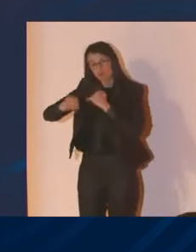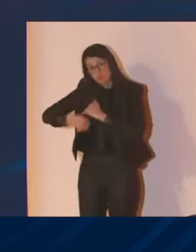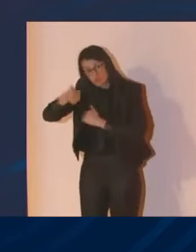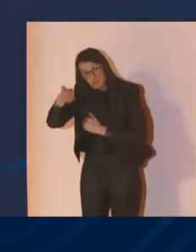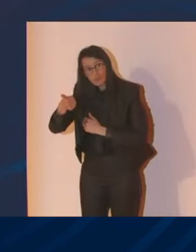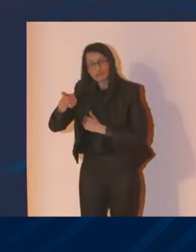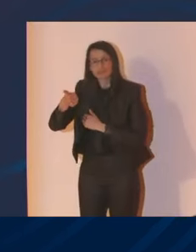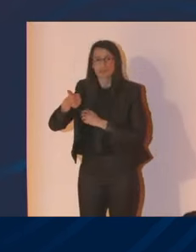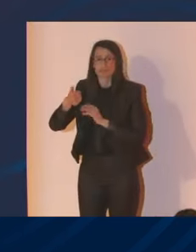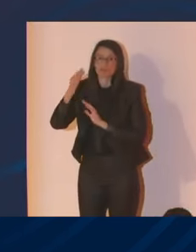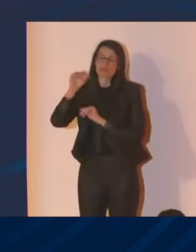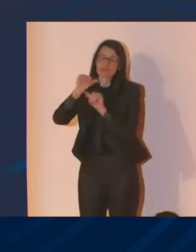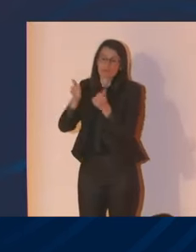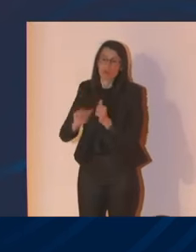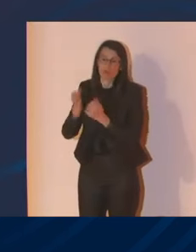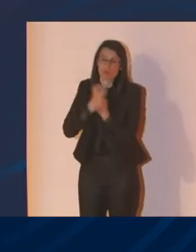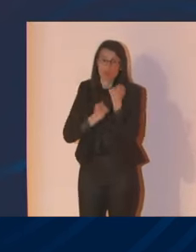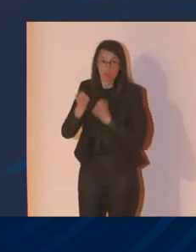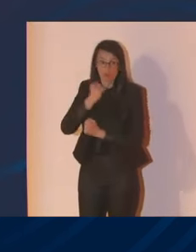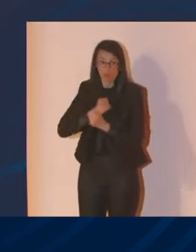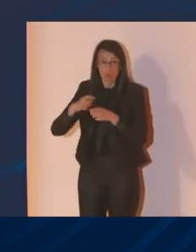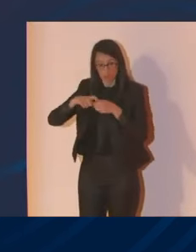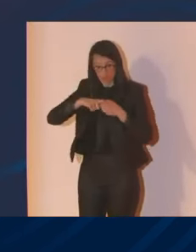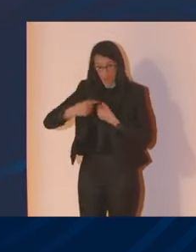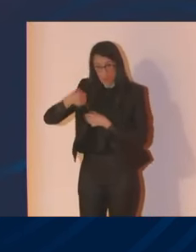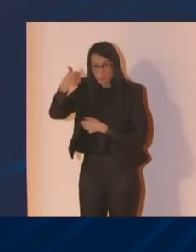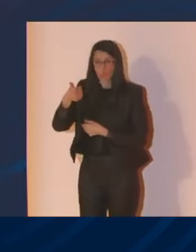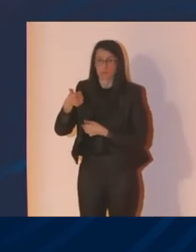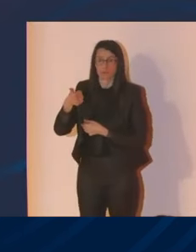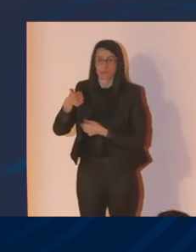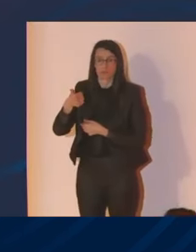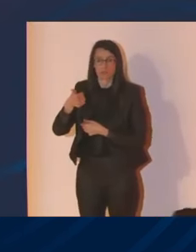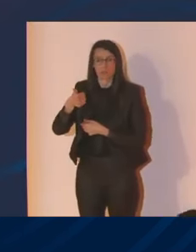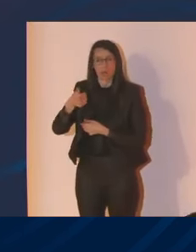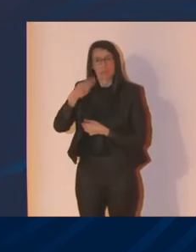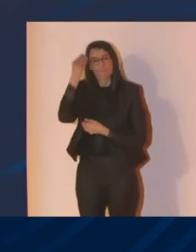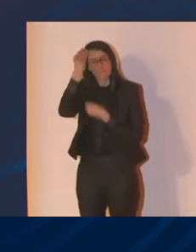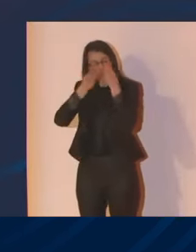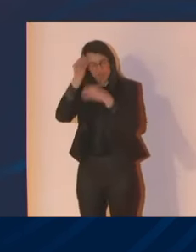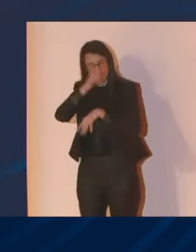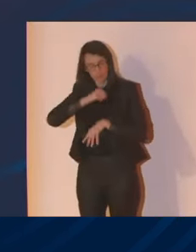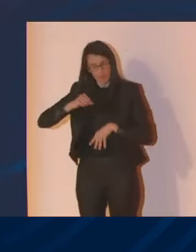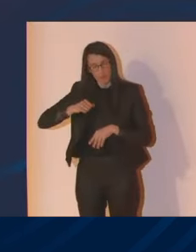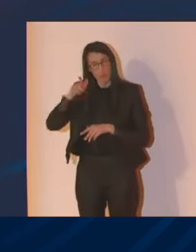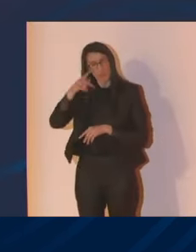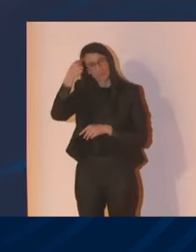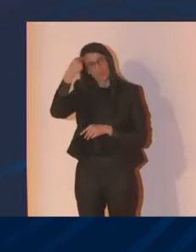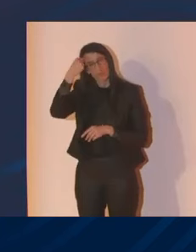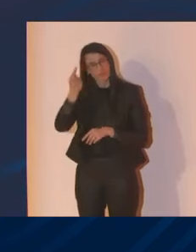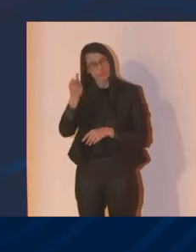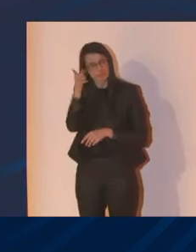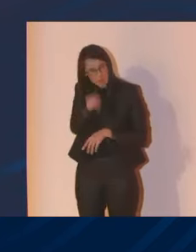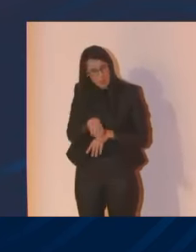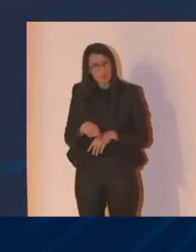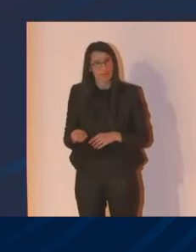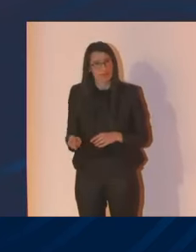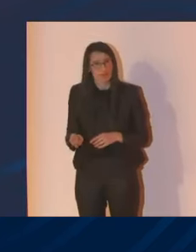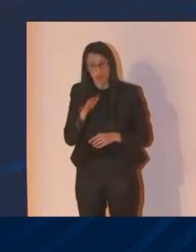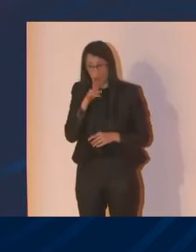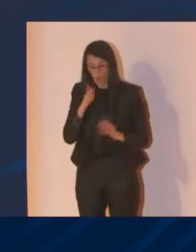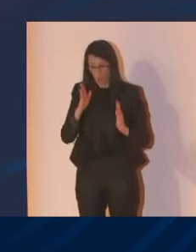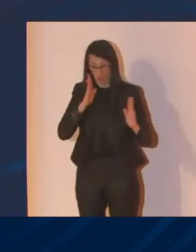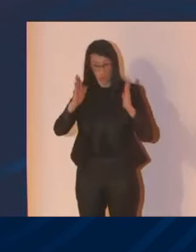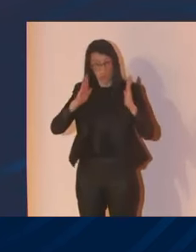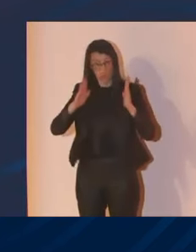y más solidarios, la protección de la privacidad del pensamiento y de los derechos de la mente en esta era de la